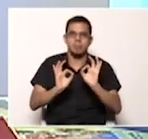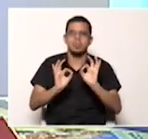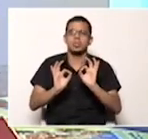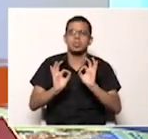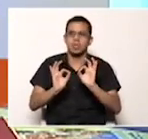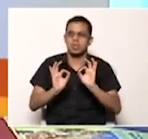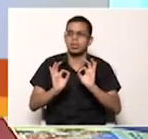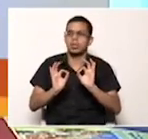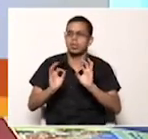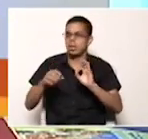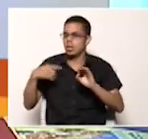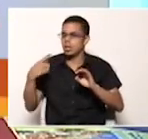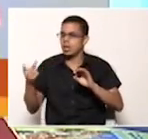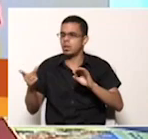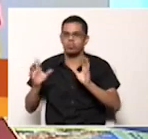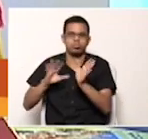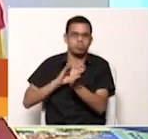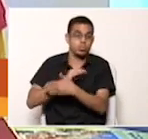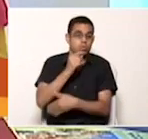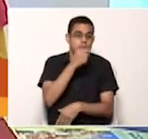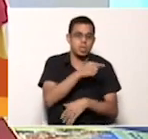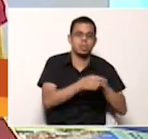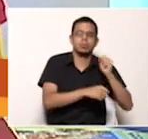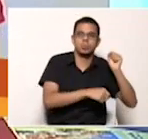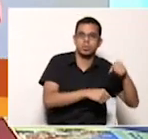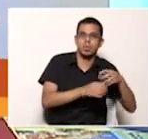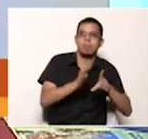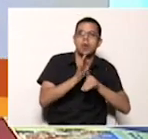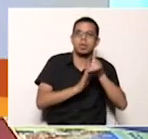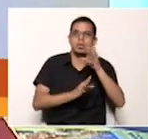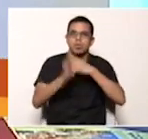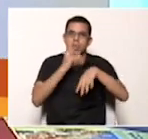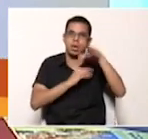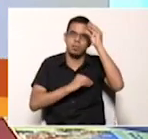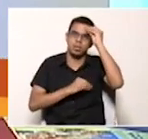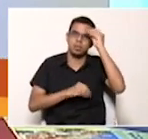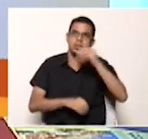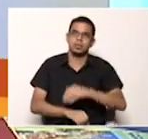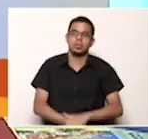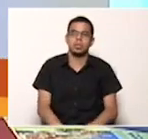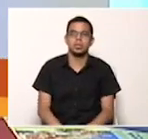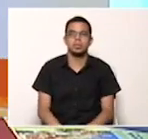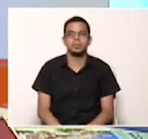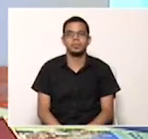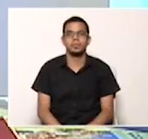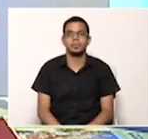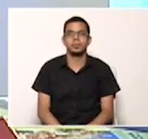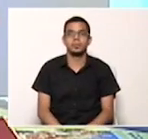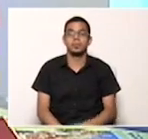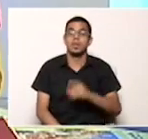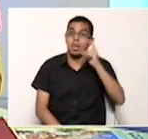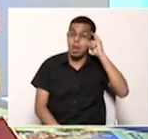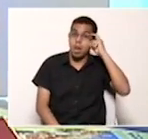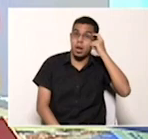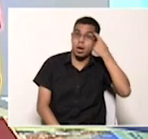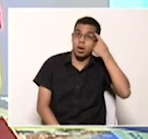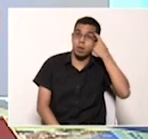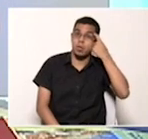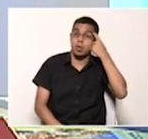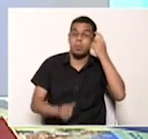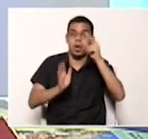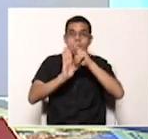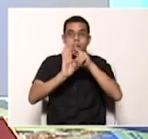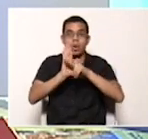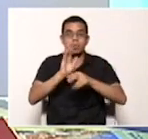desarrollo socioemocional de nuestros adolescentes. Ya para cerrar, entonces recordamos las medidas